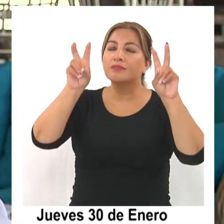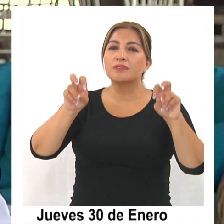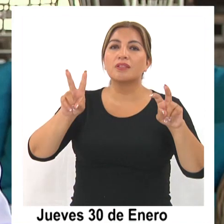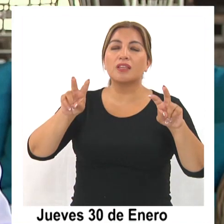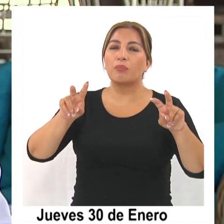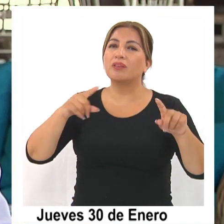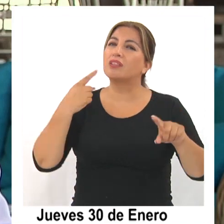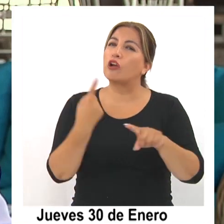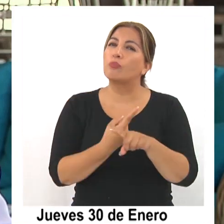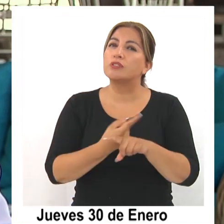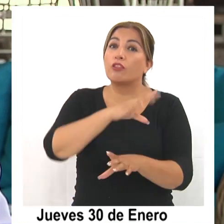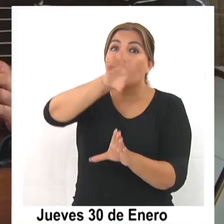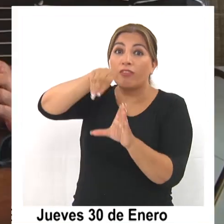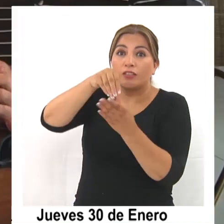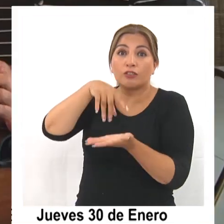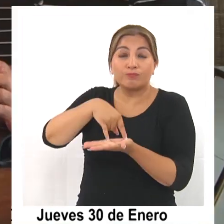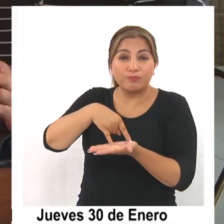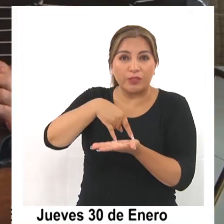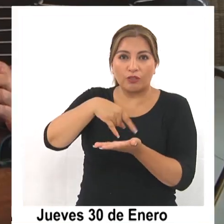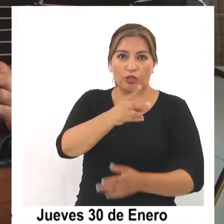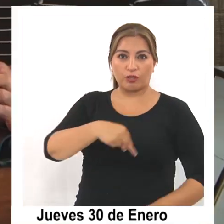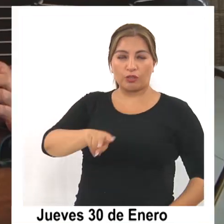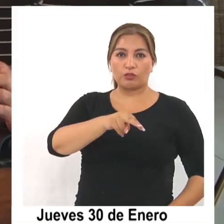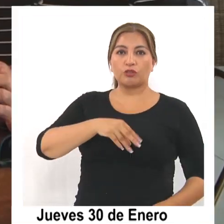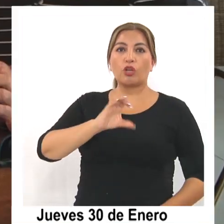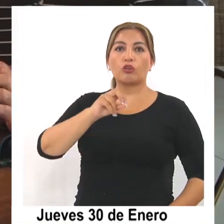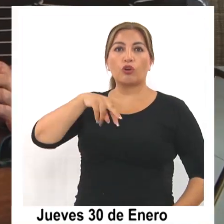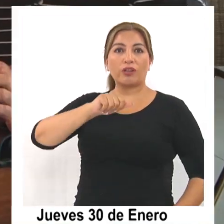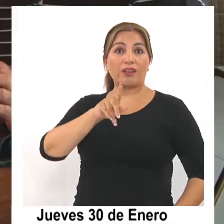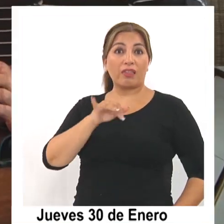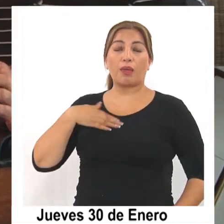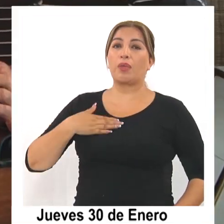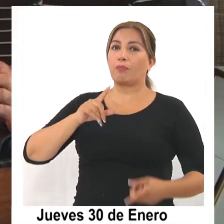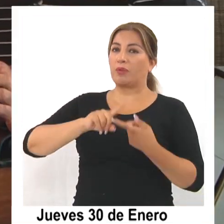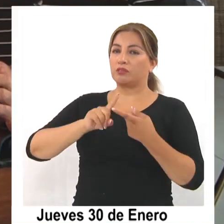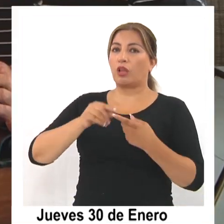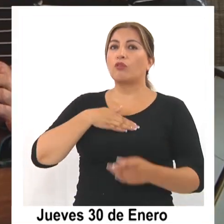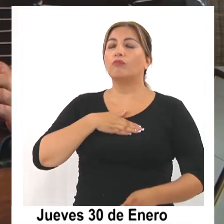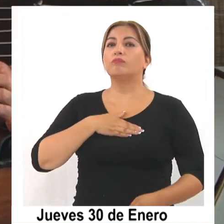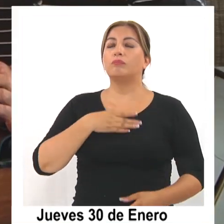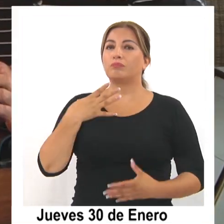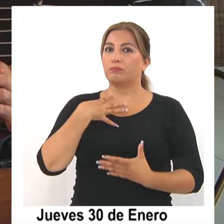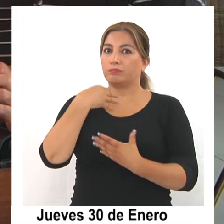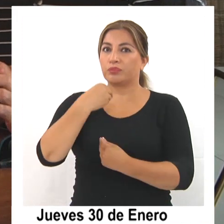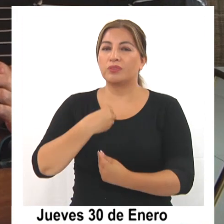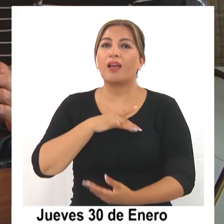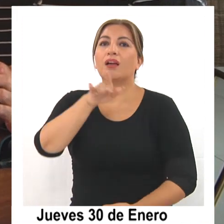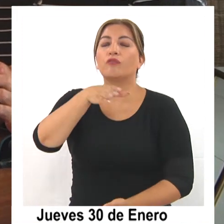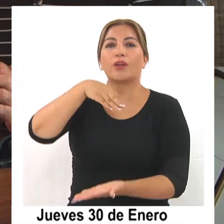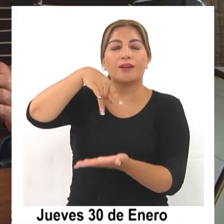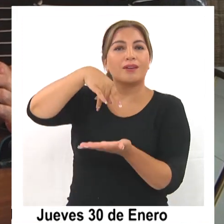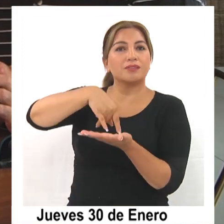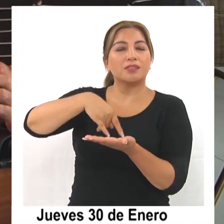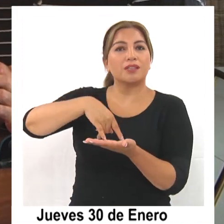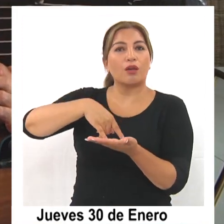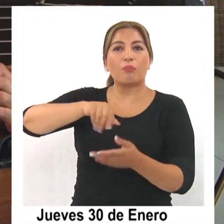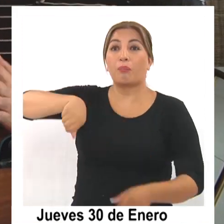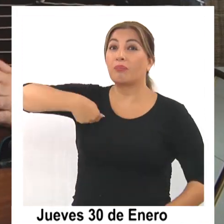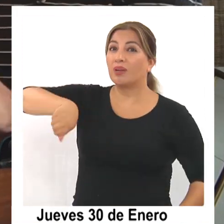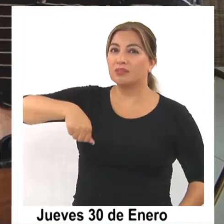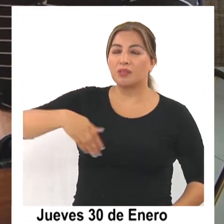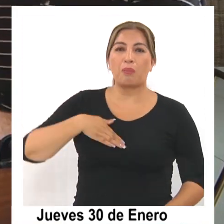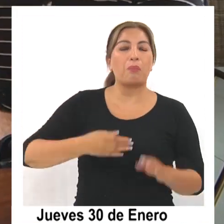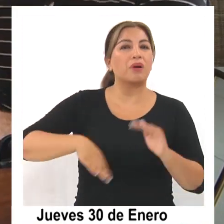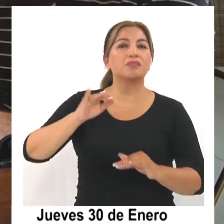está en discusión en el Congreso nosotros como Conadi a mí personalmente fui convocado al Senado para aportar información